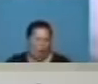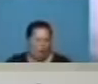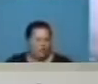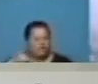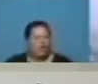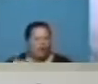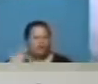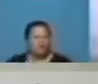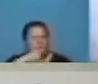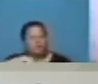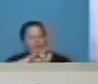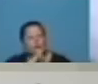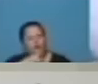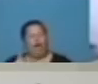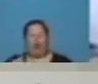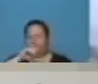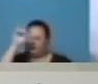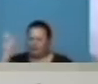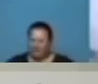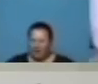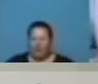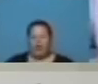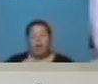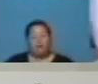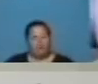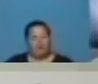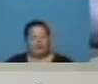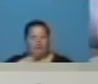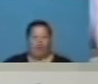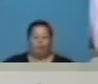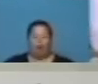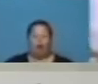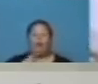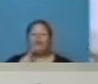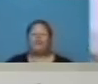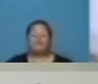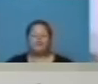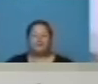la que somete a la provincia y al país, comenzó a batir el parche respecto de